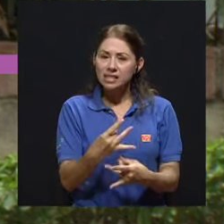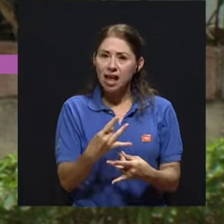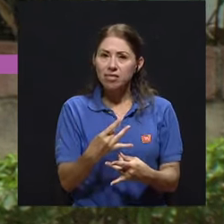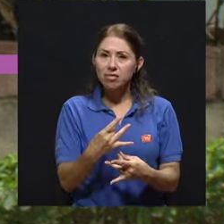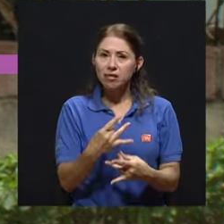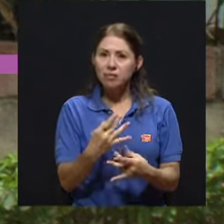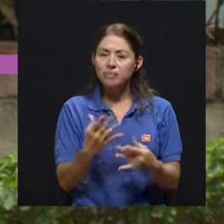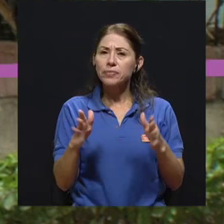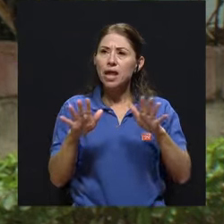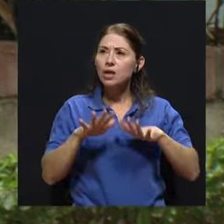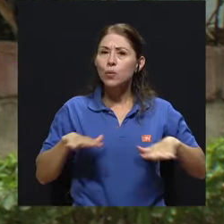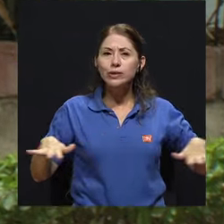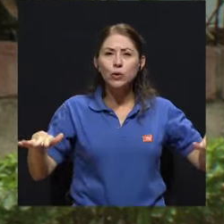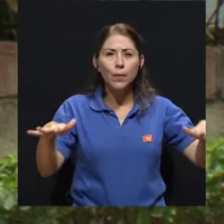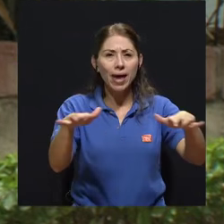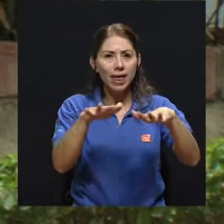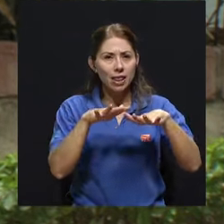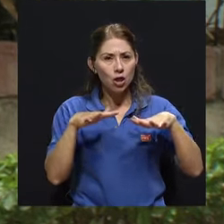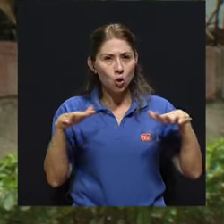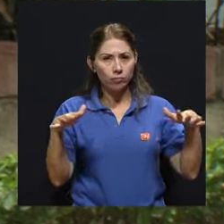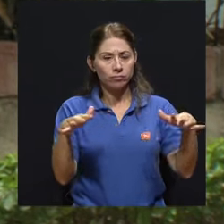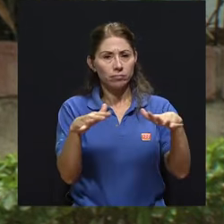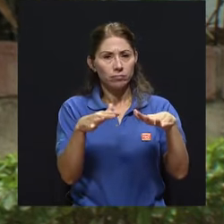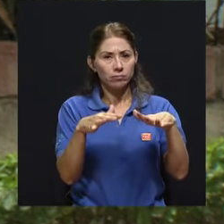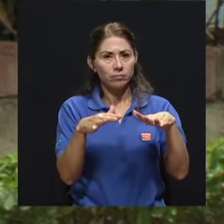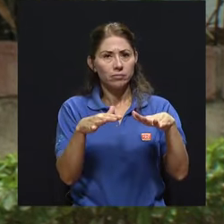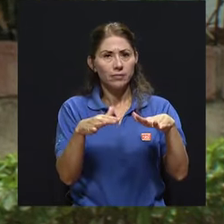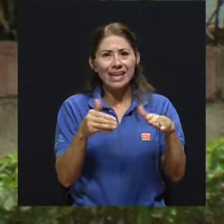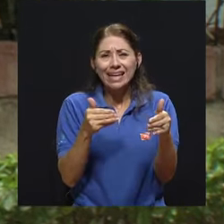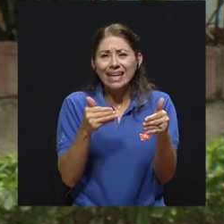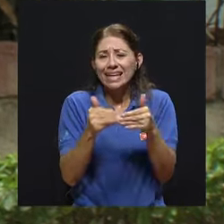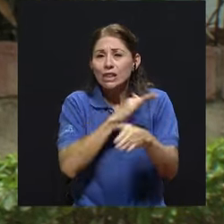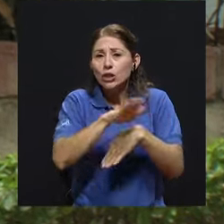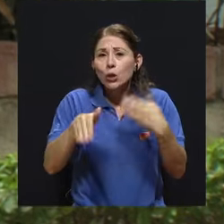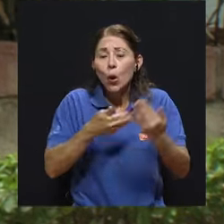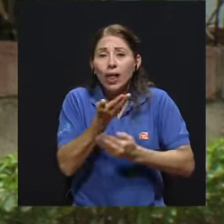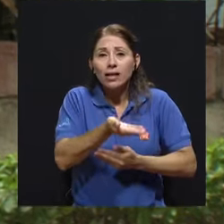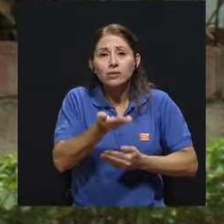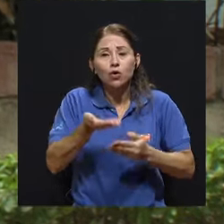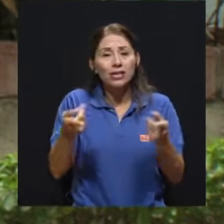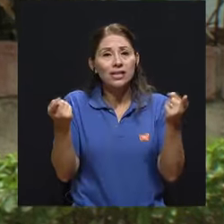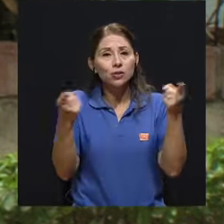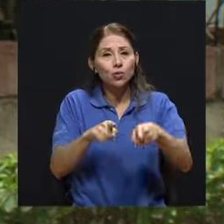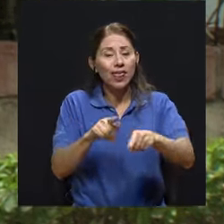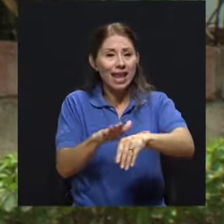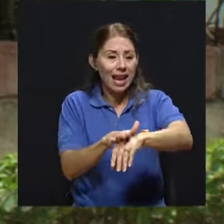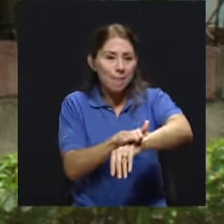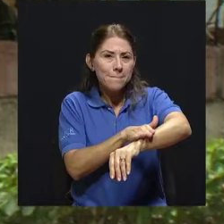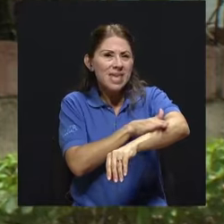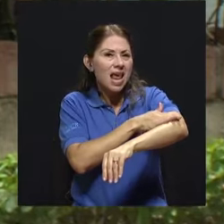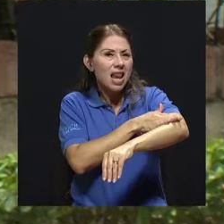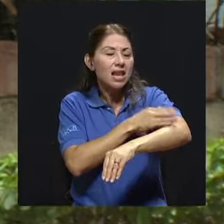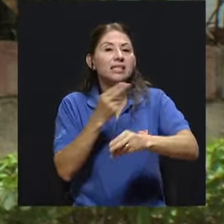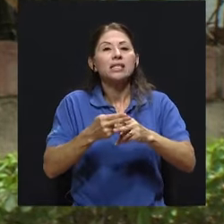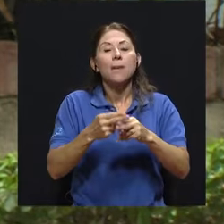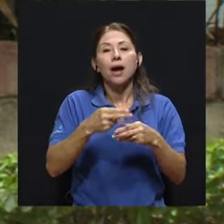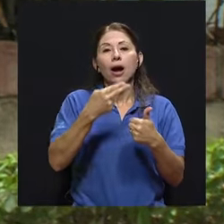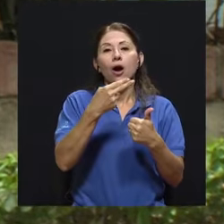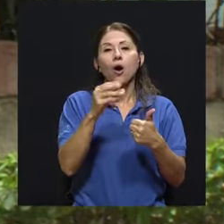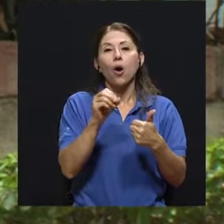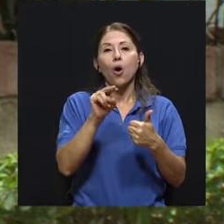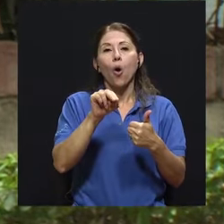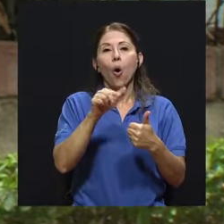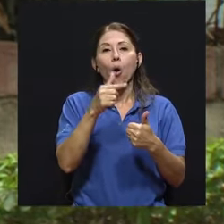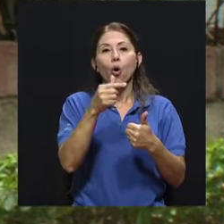en nuestro medio, prácticamente todas las cosas que suceden en la piel son o hongos o